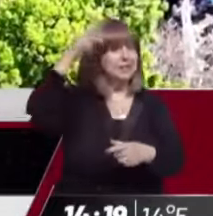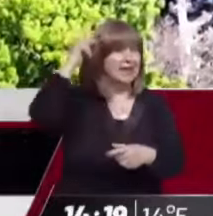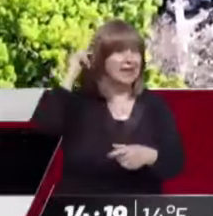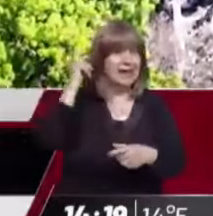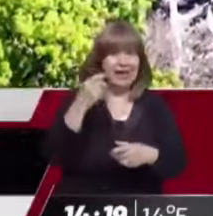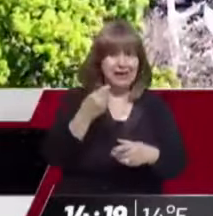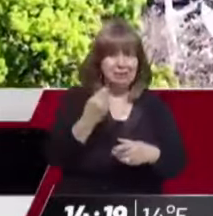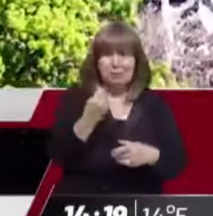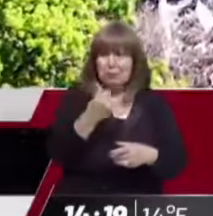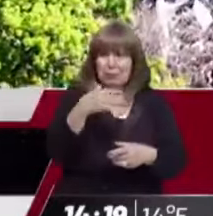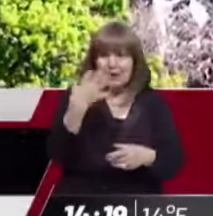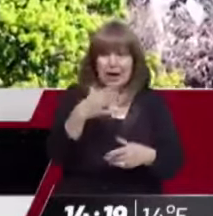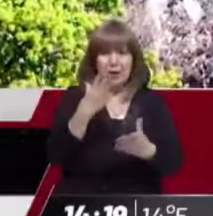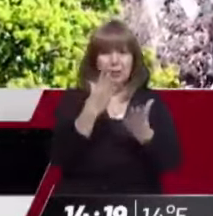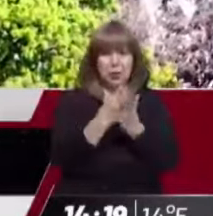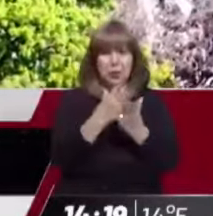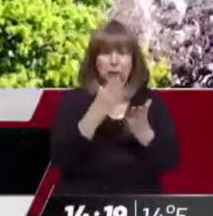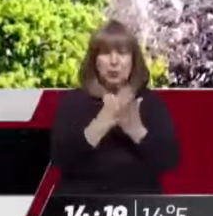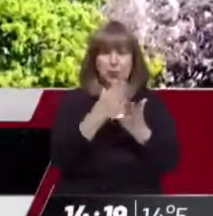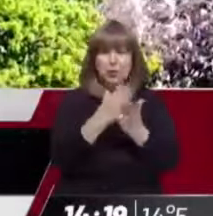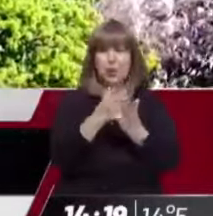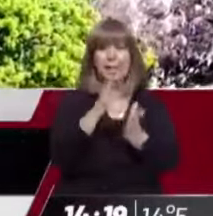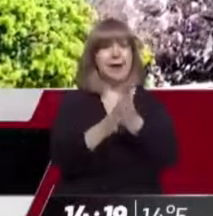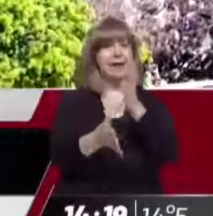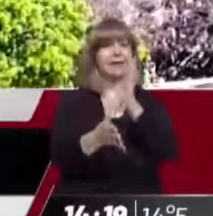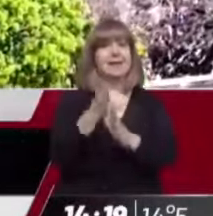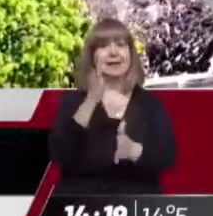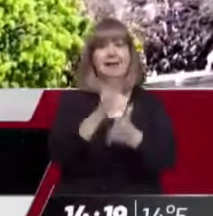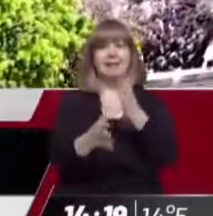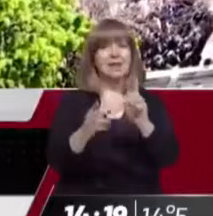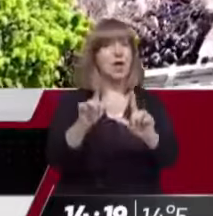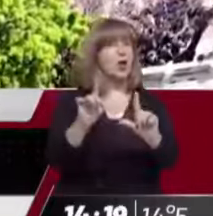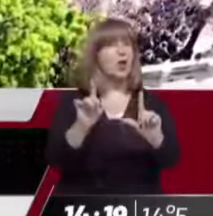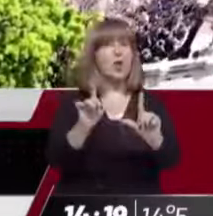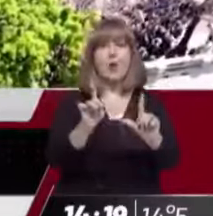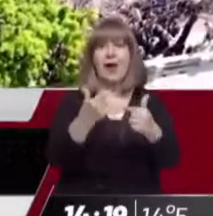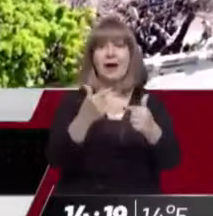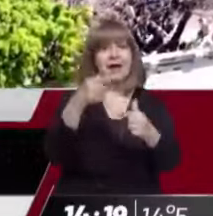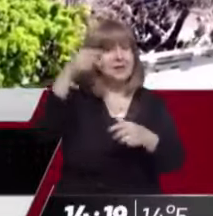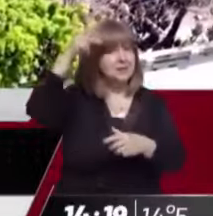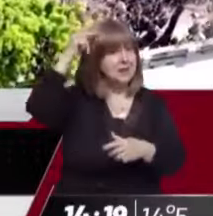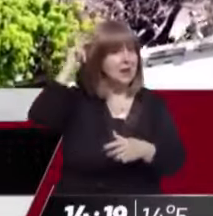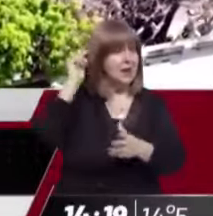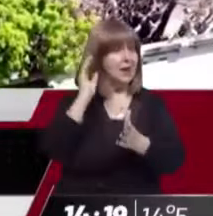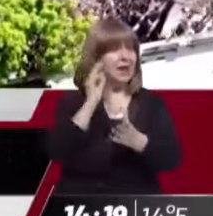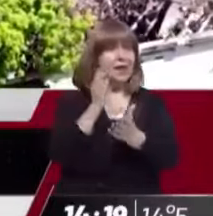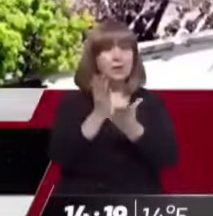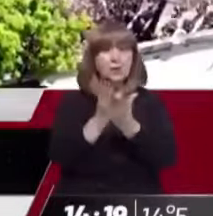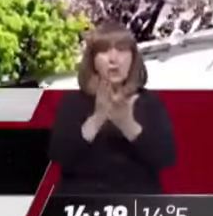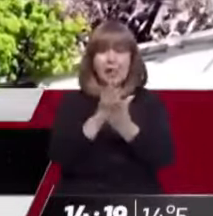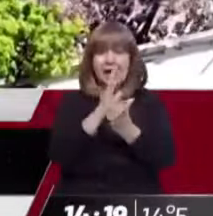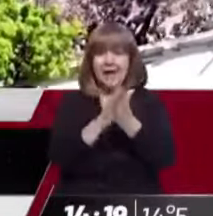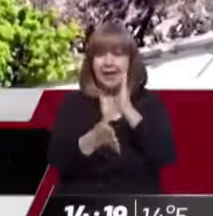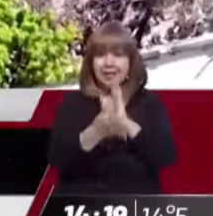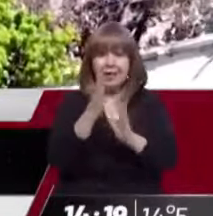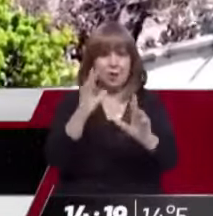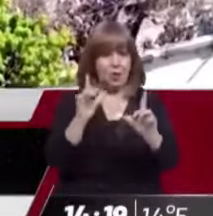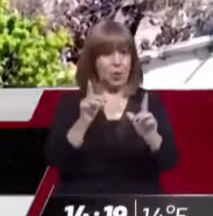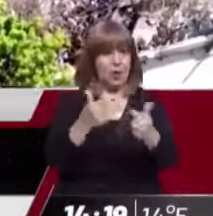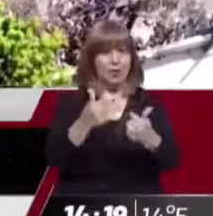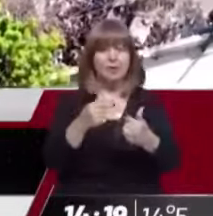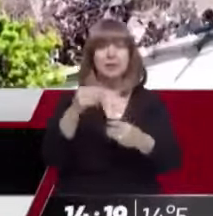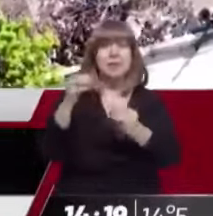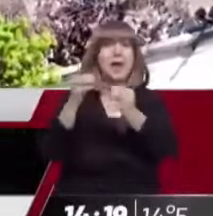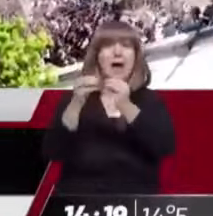no profesional y por lo tanto ahí conocí mucha gente que en verdad había abandonado sus sueños